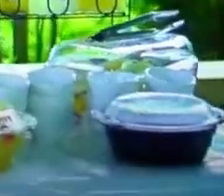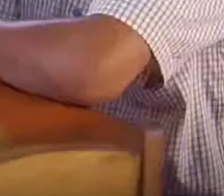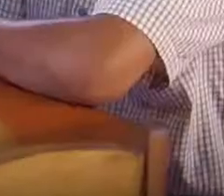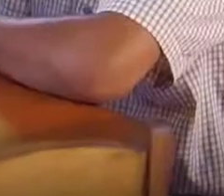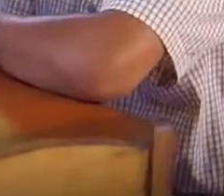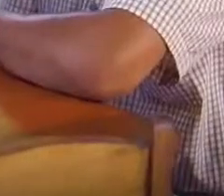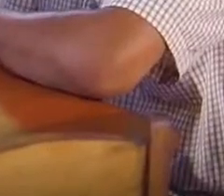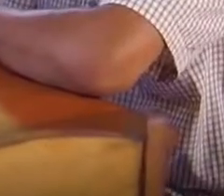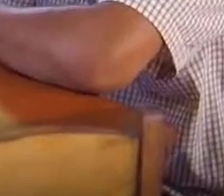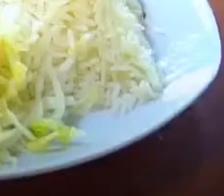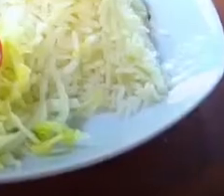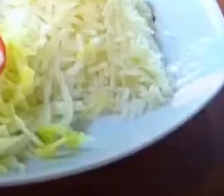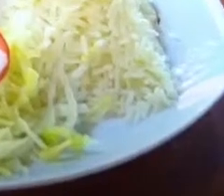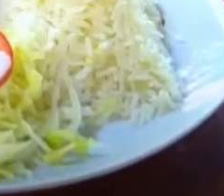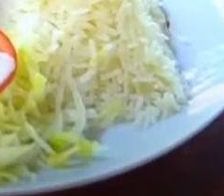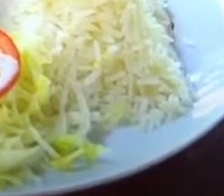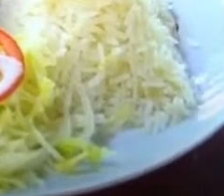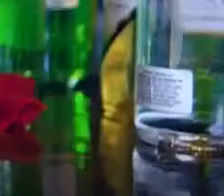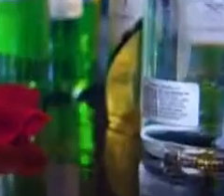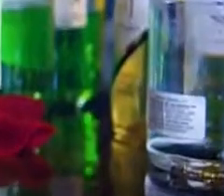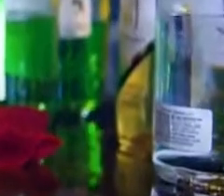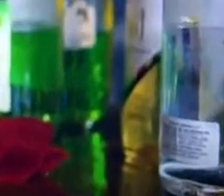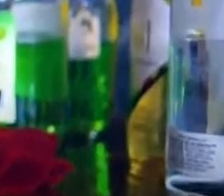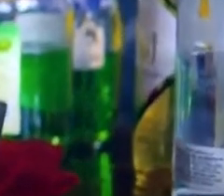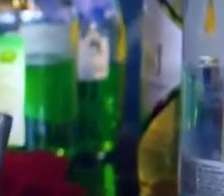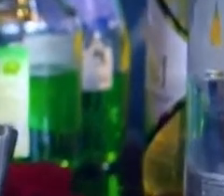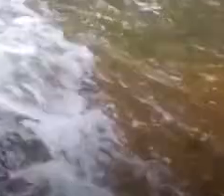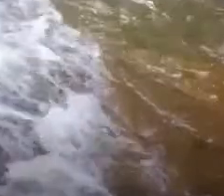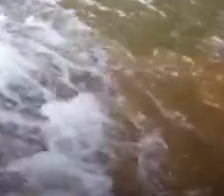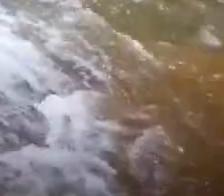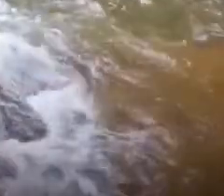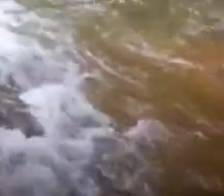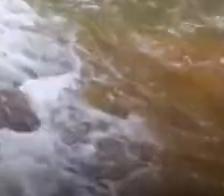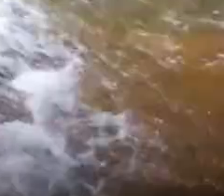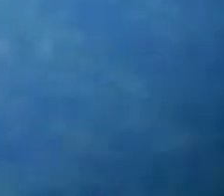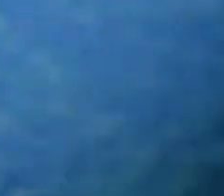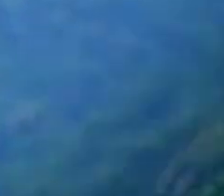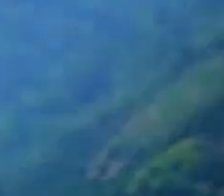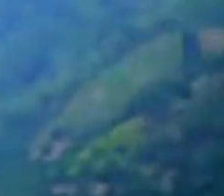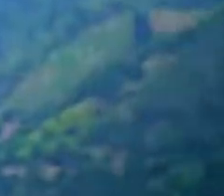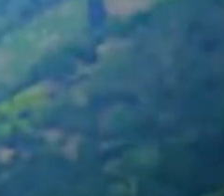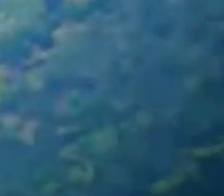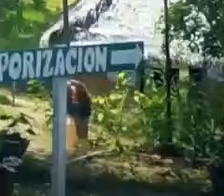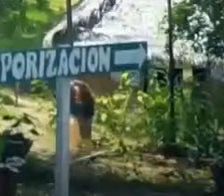de deliciosos platos, entre muchas otras experiencias maravillosas.